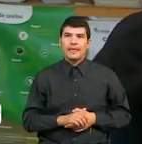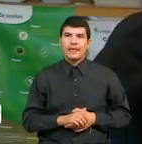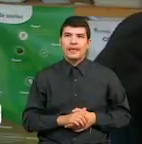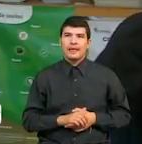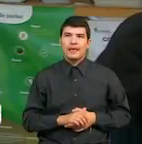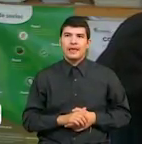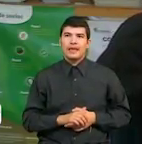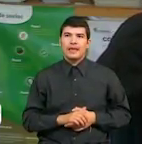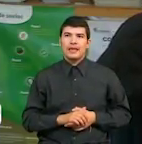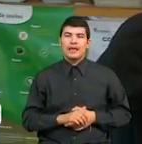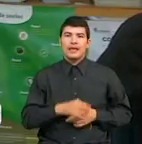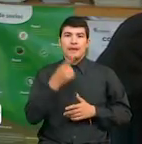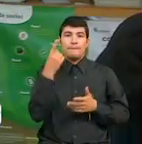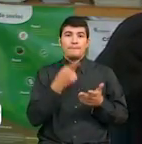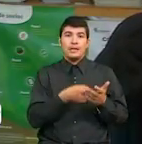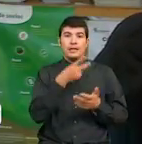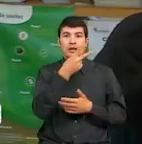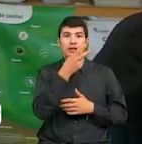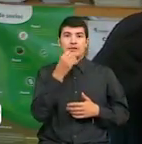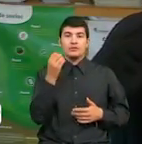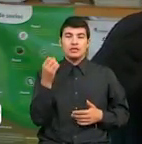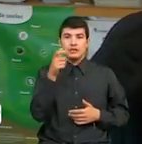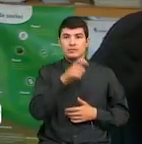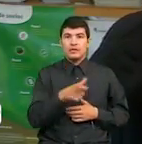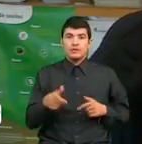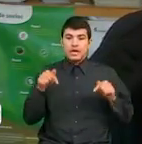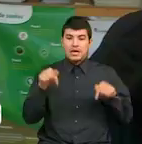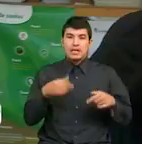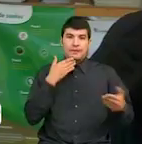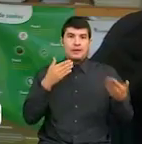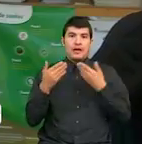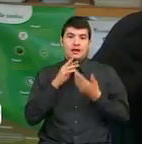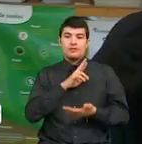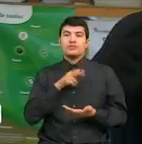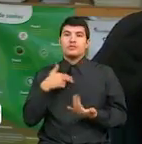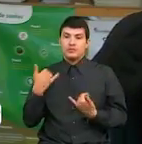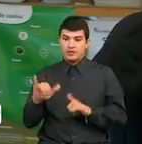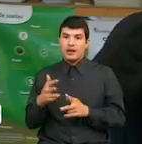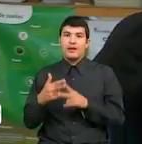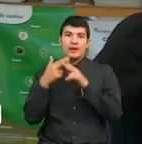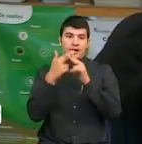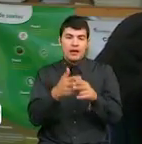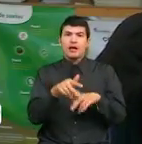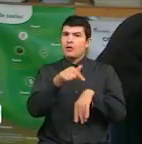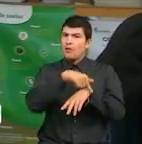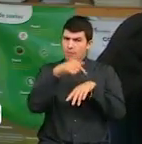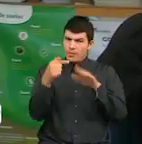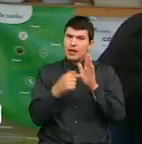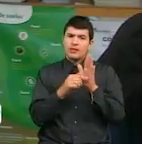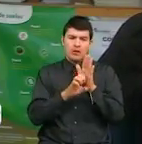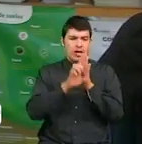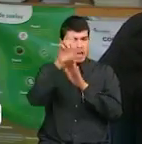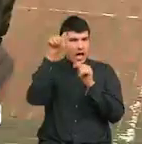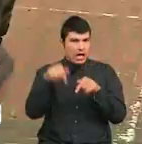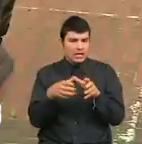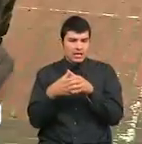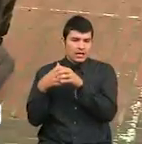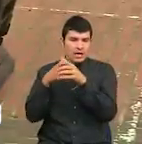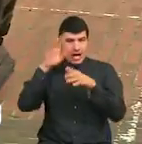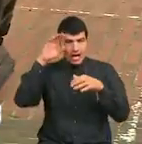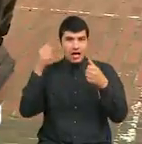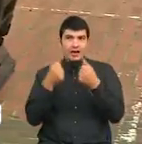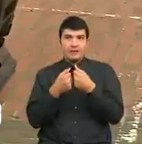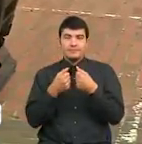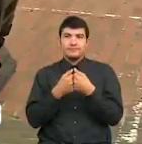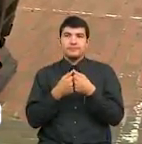manos de más de 1.200 pequeños productores del departamento y ha sido un completo éxito esta asociación, este convenio.